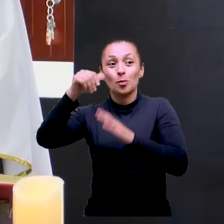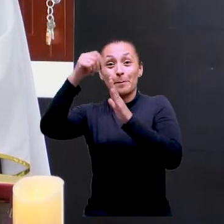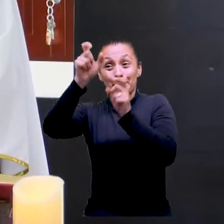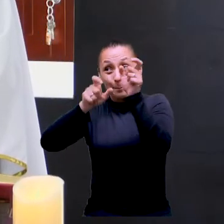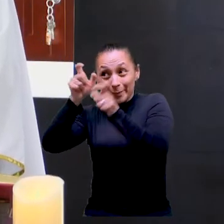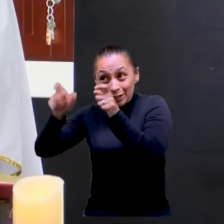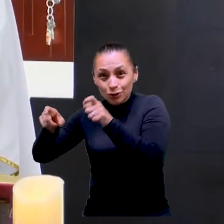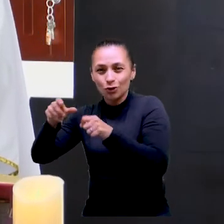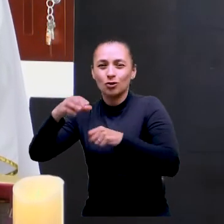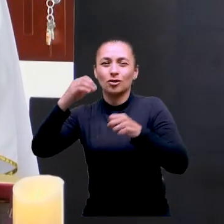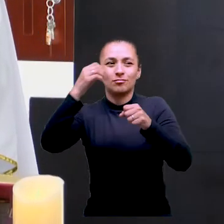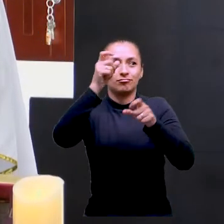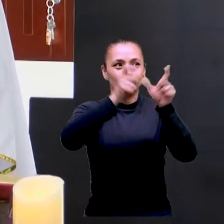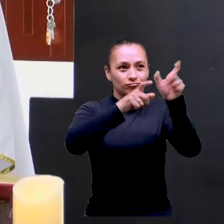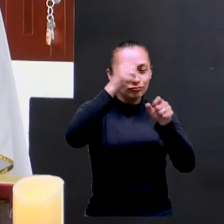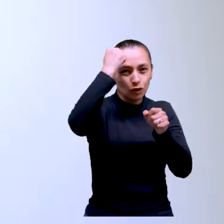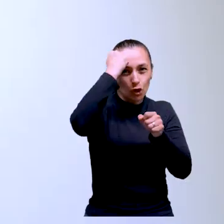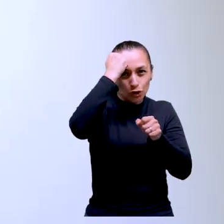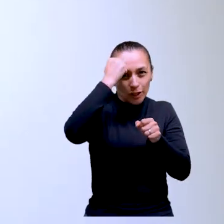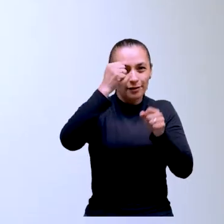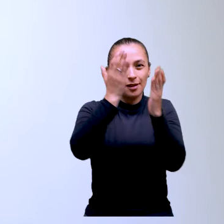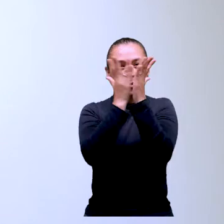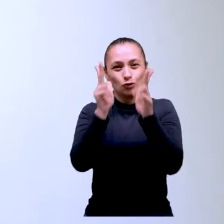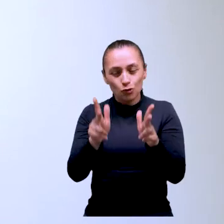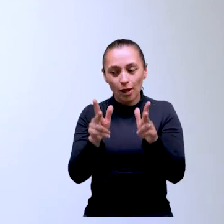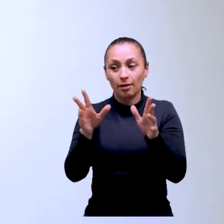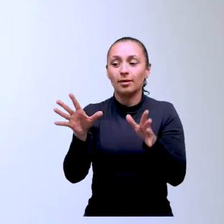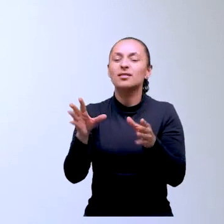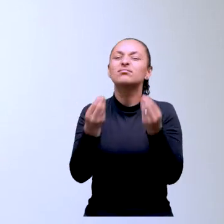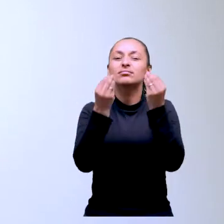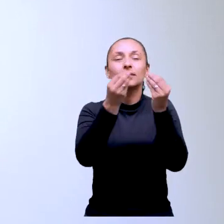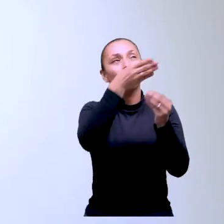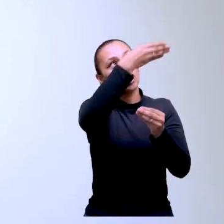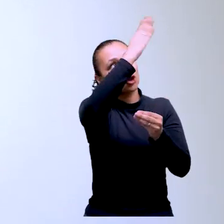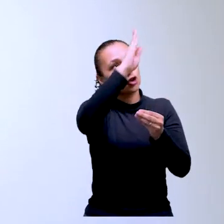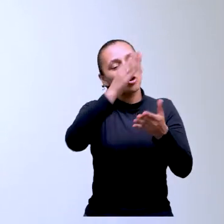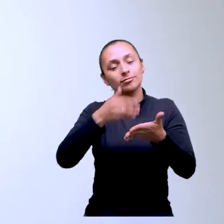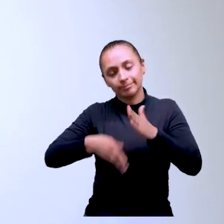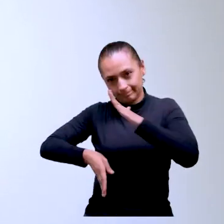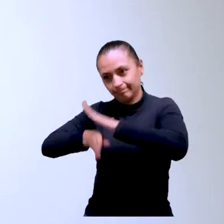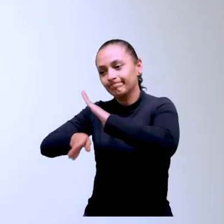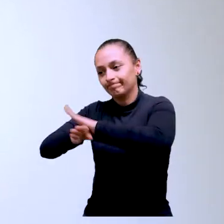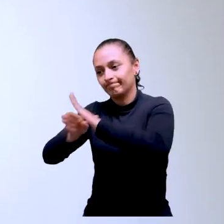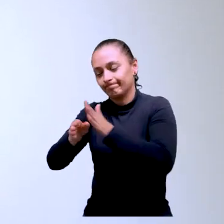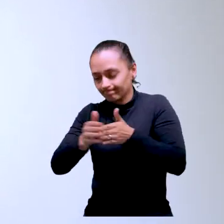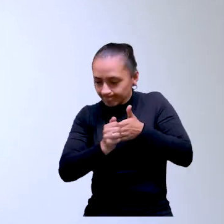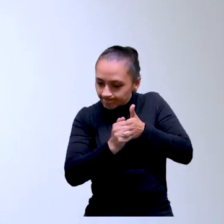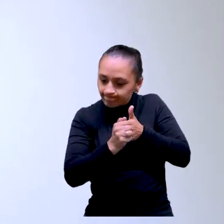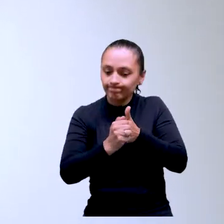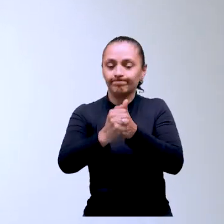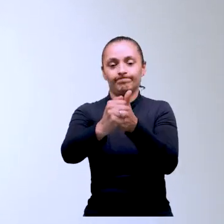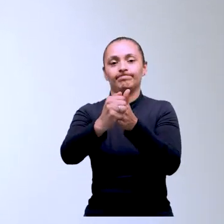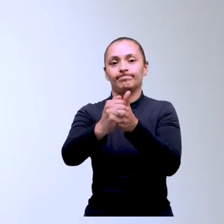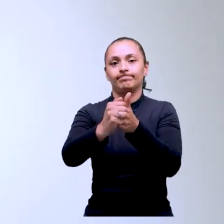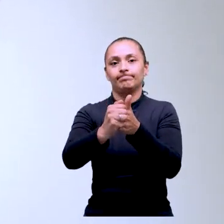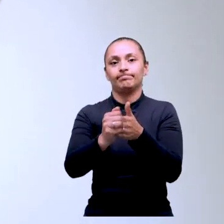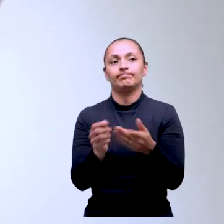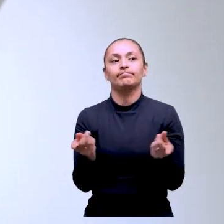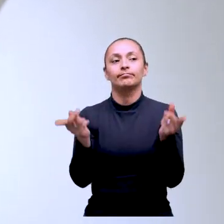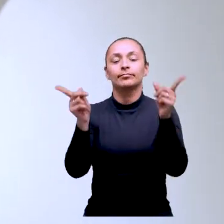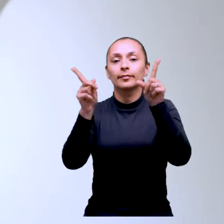este programa docentes estudiantes para que el señor les siga iluminando el camino